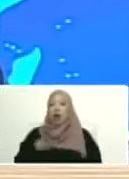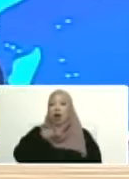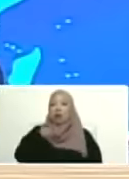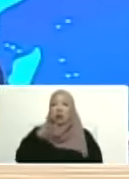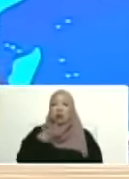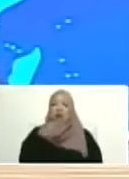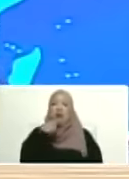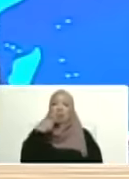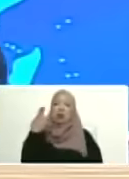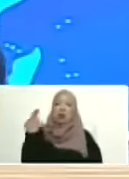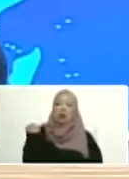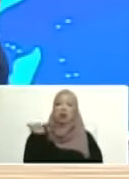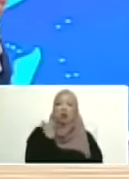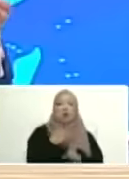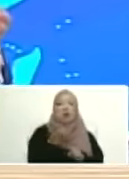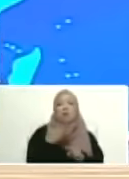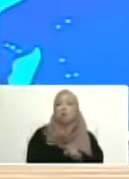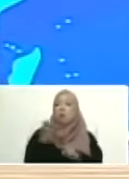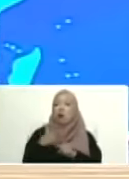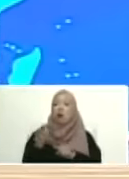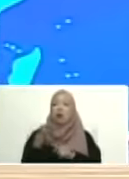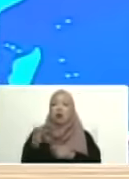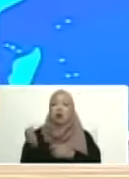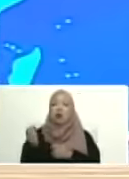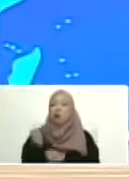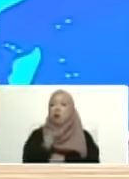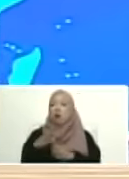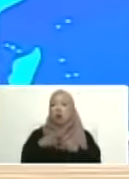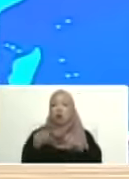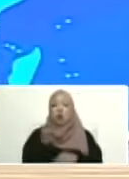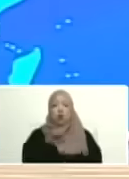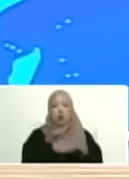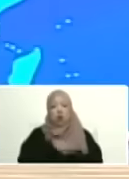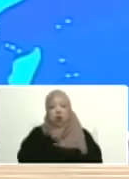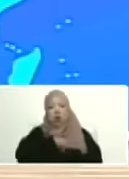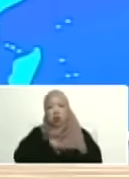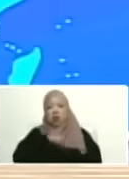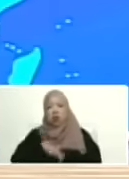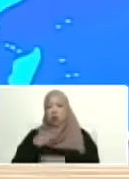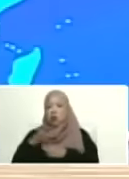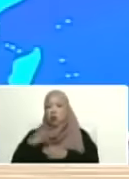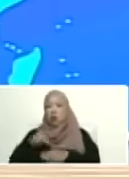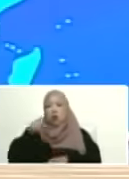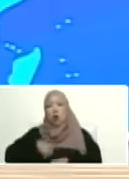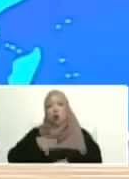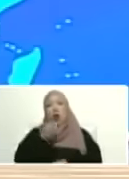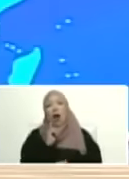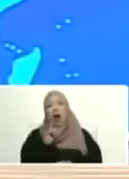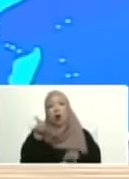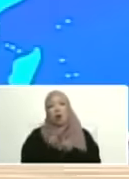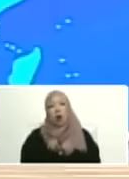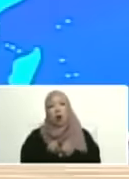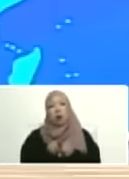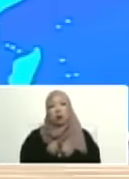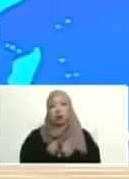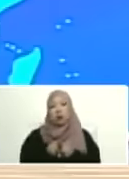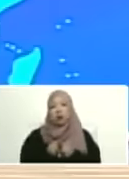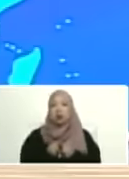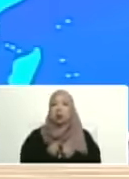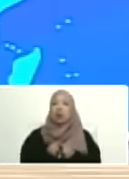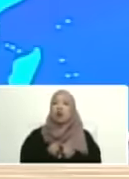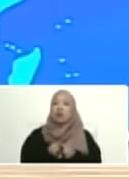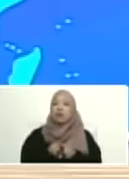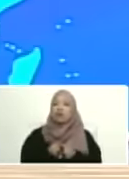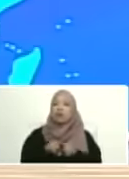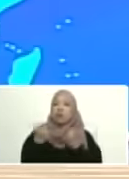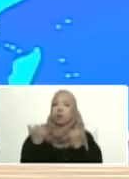despreciado a todos los sectores de la sociedad, todos los sectores del pueblo. Hoy por hoy todavía existen y hoy por hoy tratan